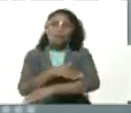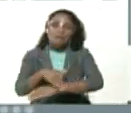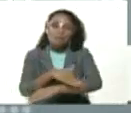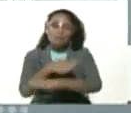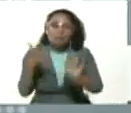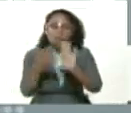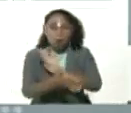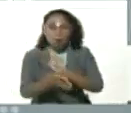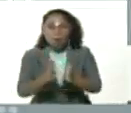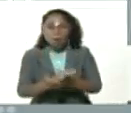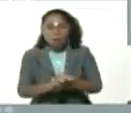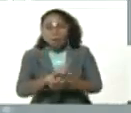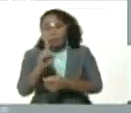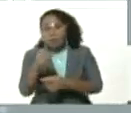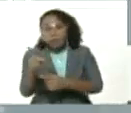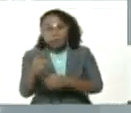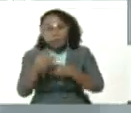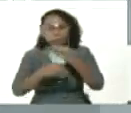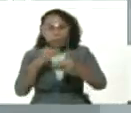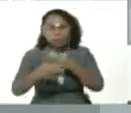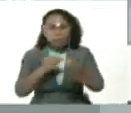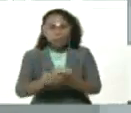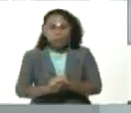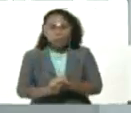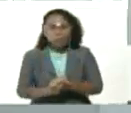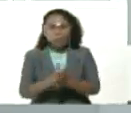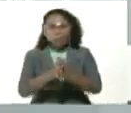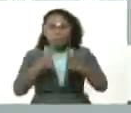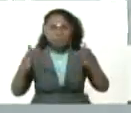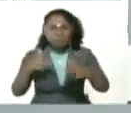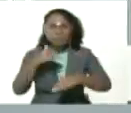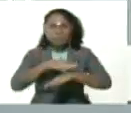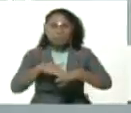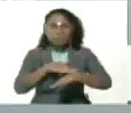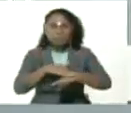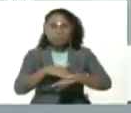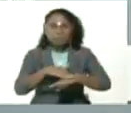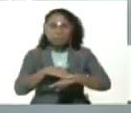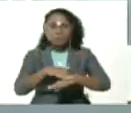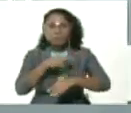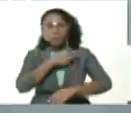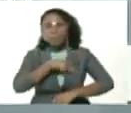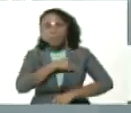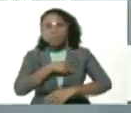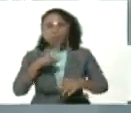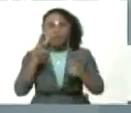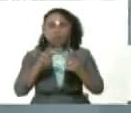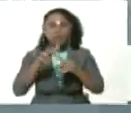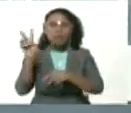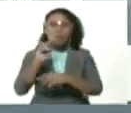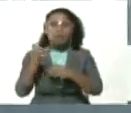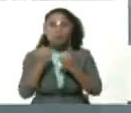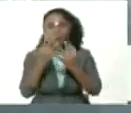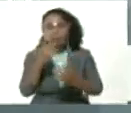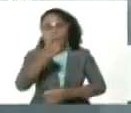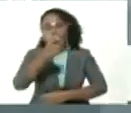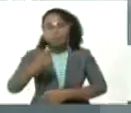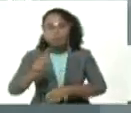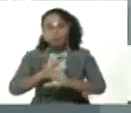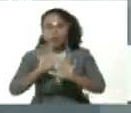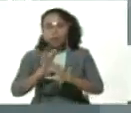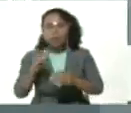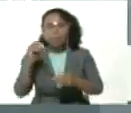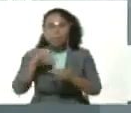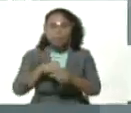Si no fuera por lo que se ha hecho en la gran misión Vivienda Venezuela, y cuánta gente ya vive en su